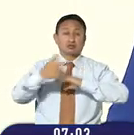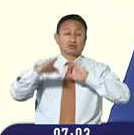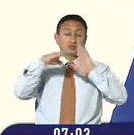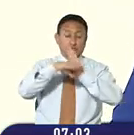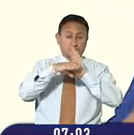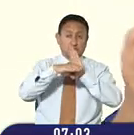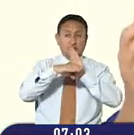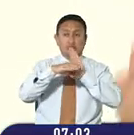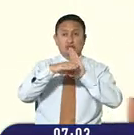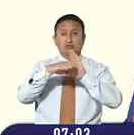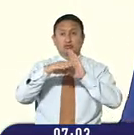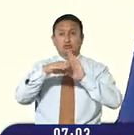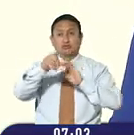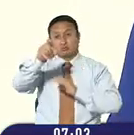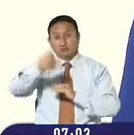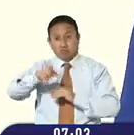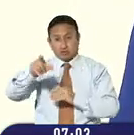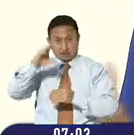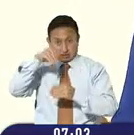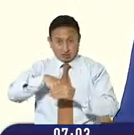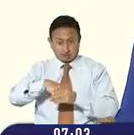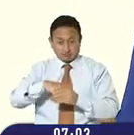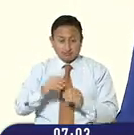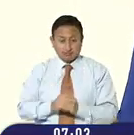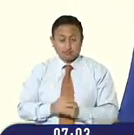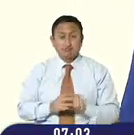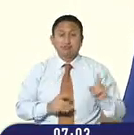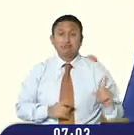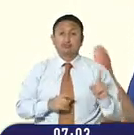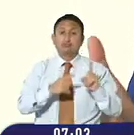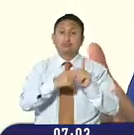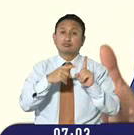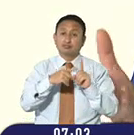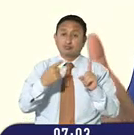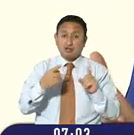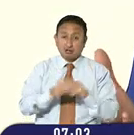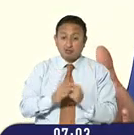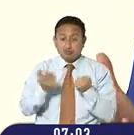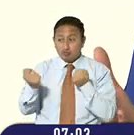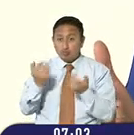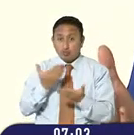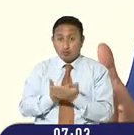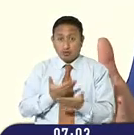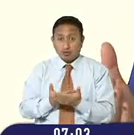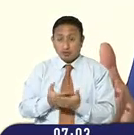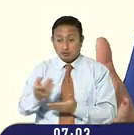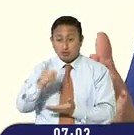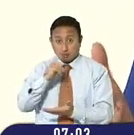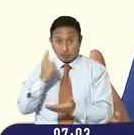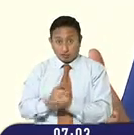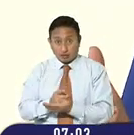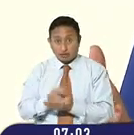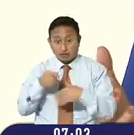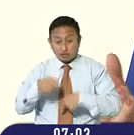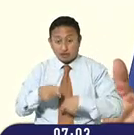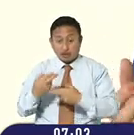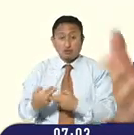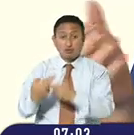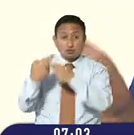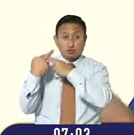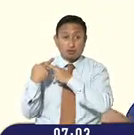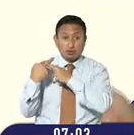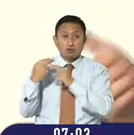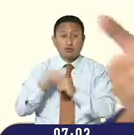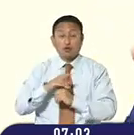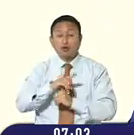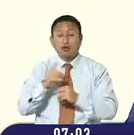correntistas, a cuenta ahorristas, el interpelante lastimosamente no logró comprobar que eso sea una atribución directa, una